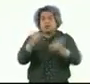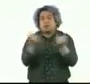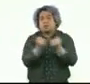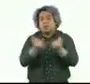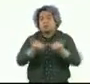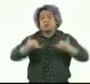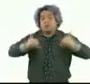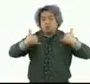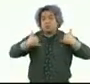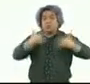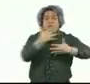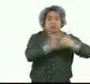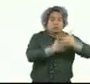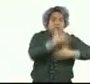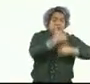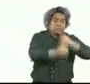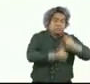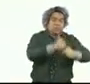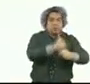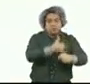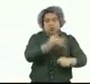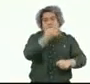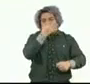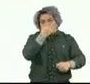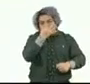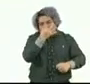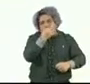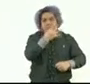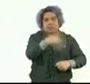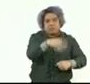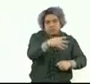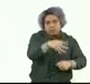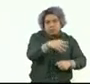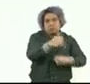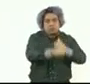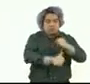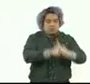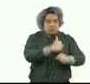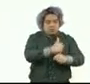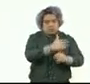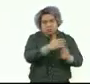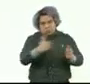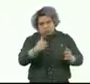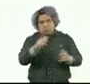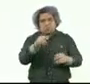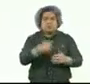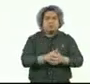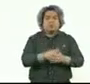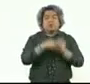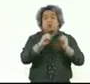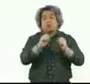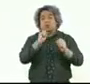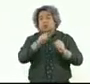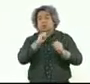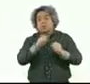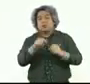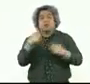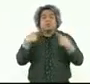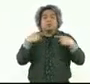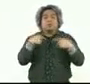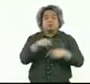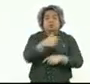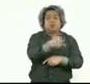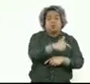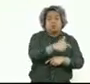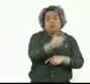de 15 años y más, o que cumplan que tengan 14 y cumplan 15 durante este 2022, y las personas de 12 a 13 años que